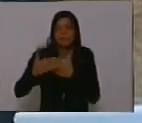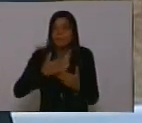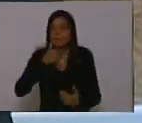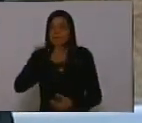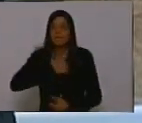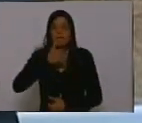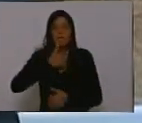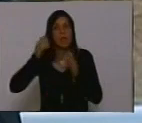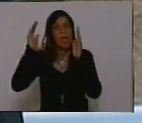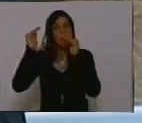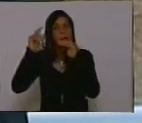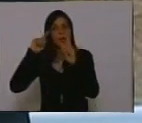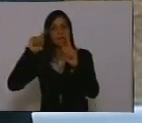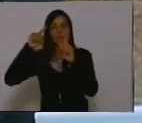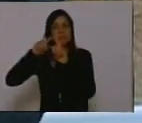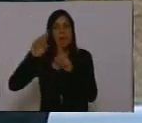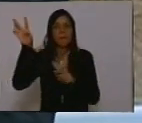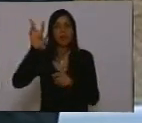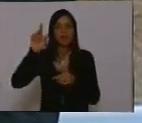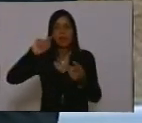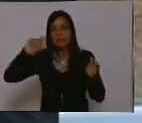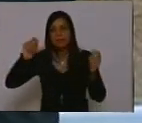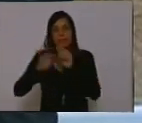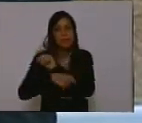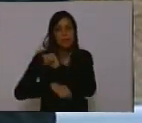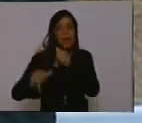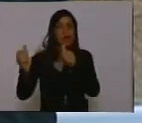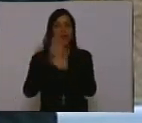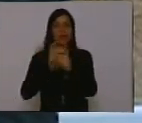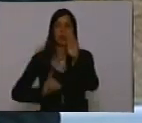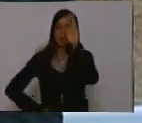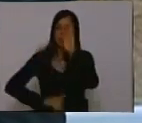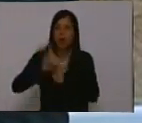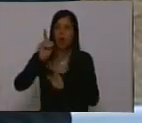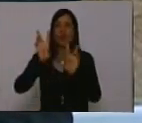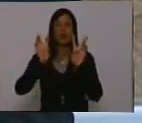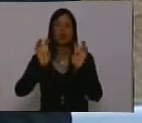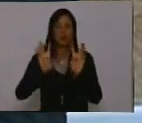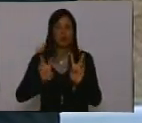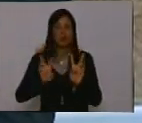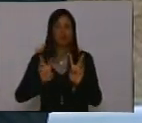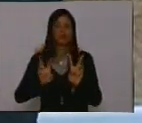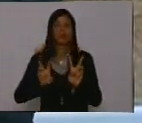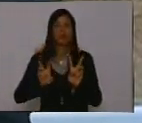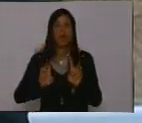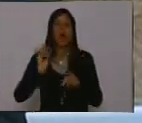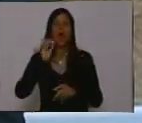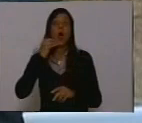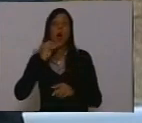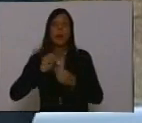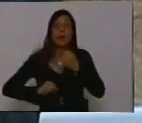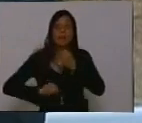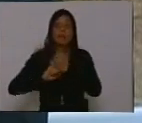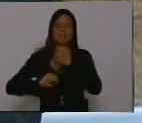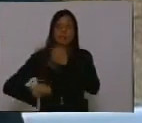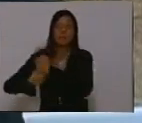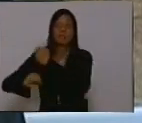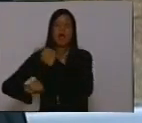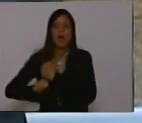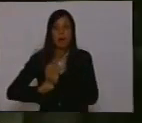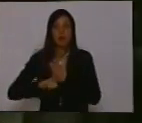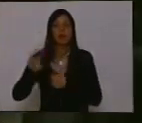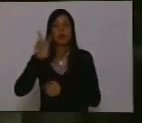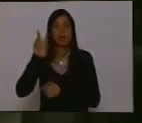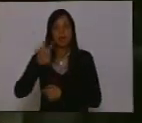esperanza en la nueva patria en la que está por nacer, apoyada en los jóvenes que hoy están en